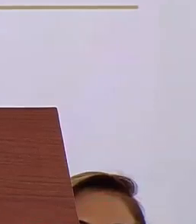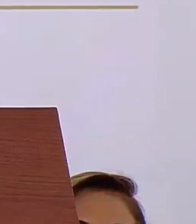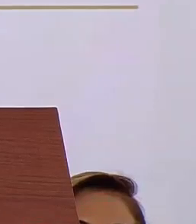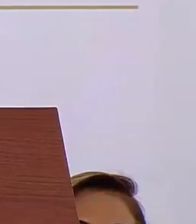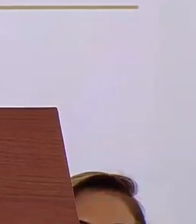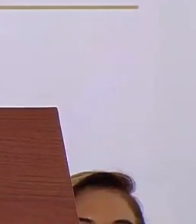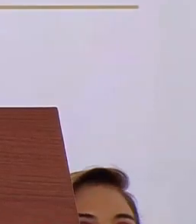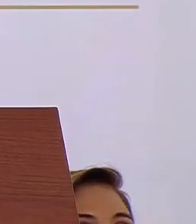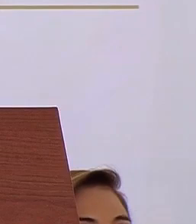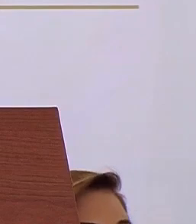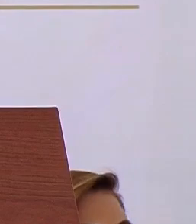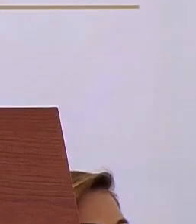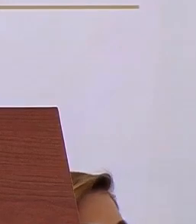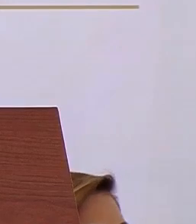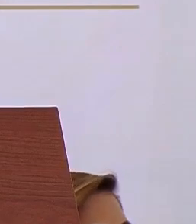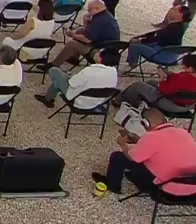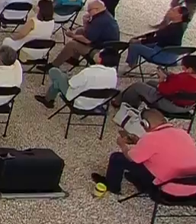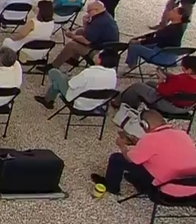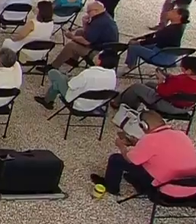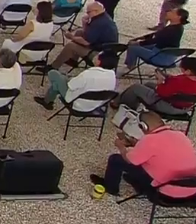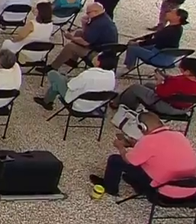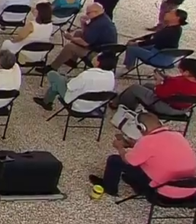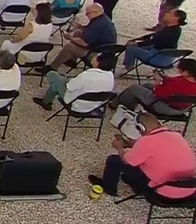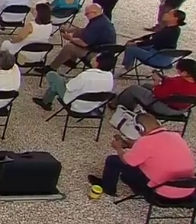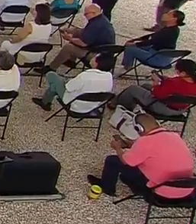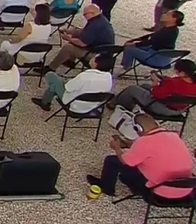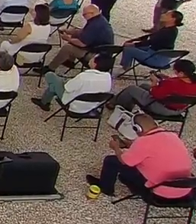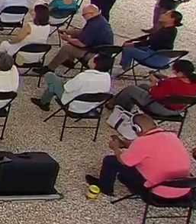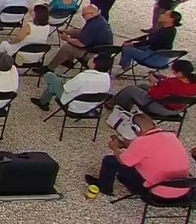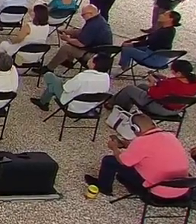al gobierno de México en la denuncia